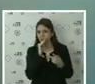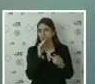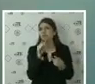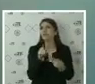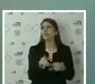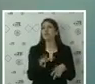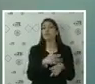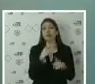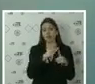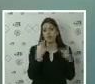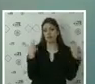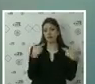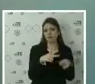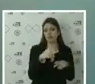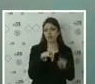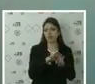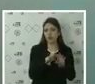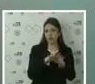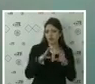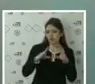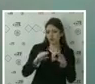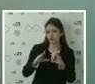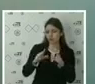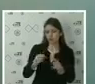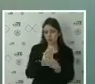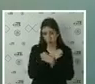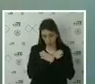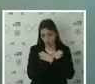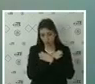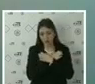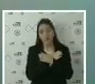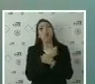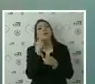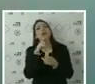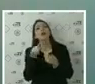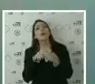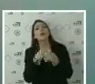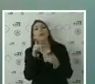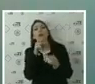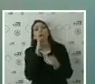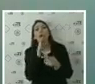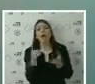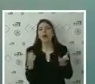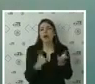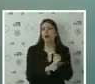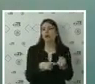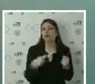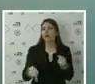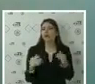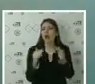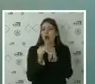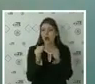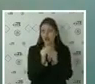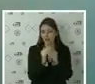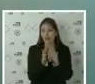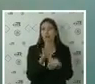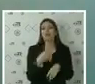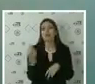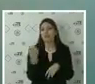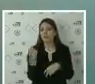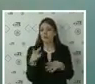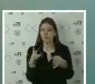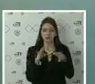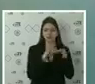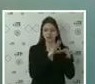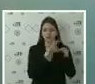los maestros son el pilar de la educación, pero los padres son el pilar de las casas. Entonces, por ello creo que es importante que pues se trabaje en conjunto para